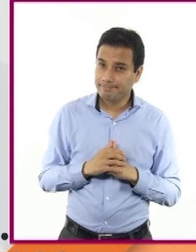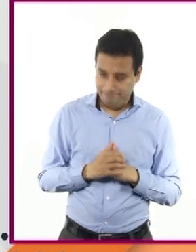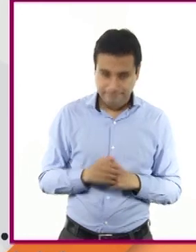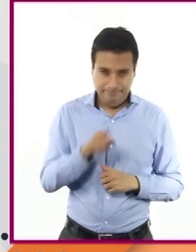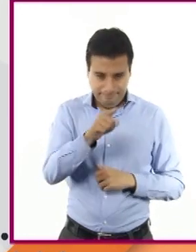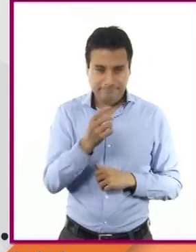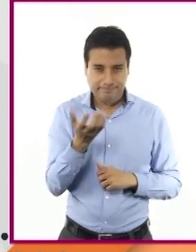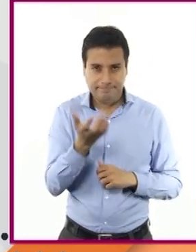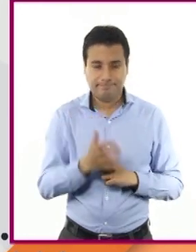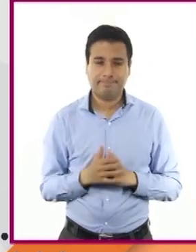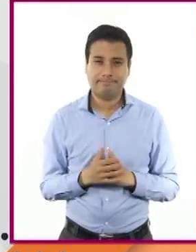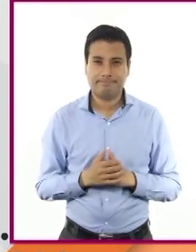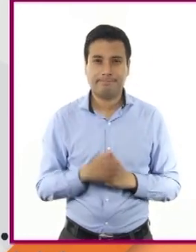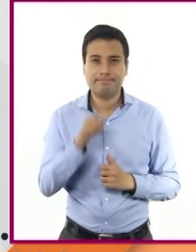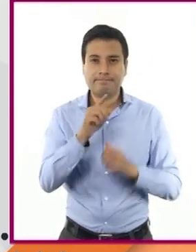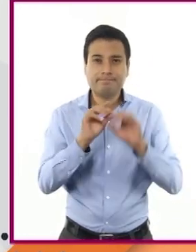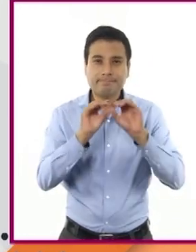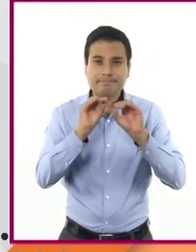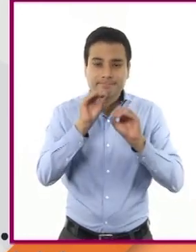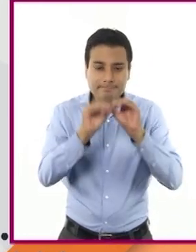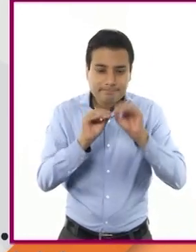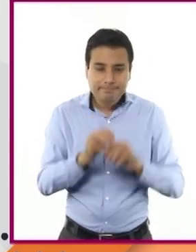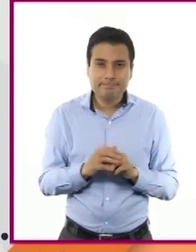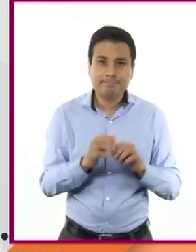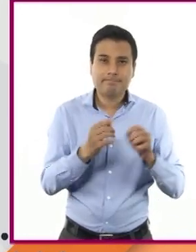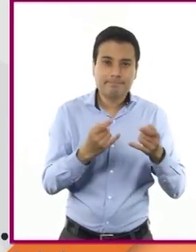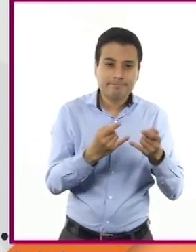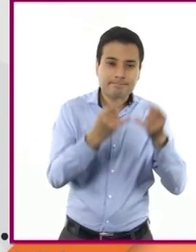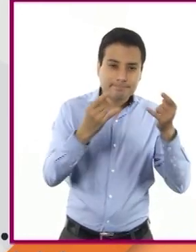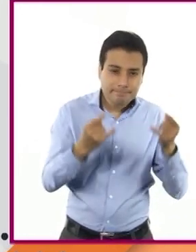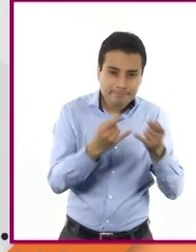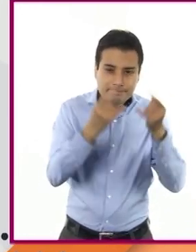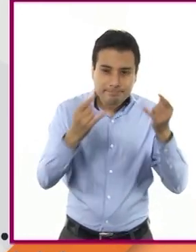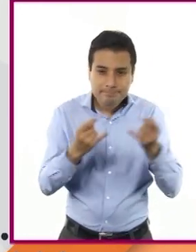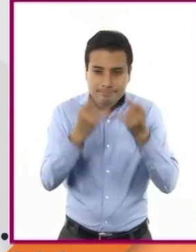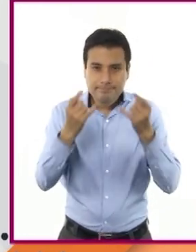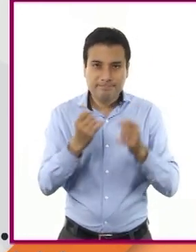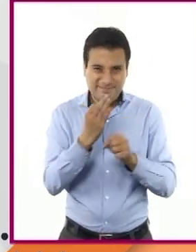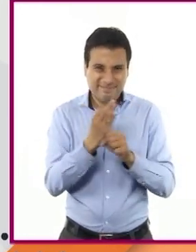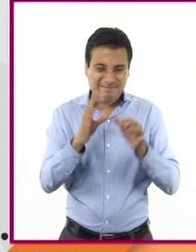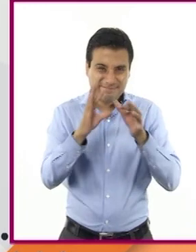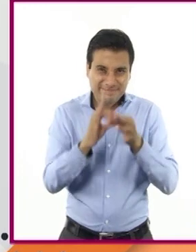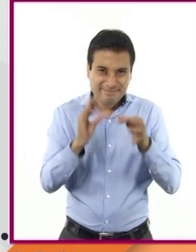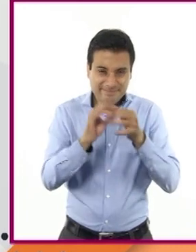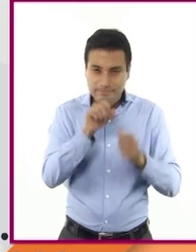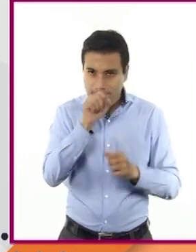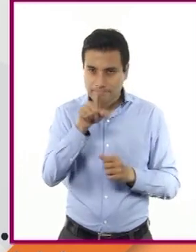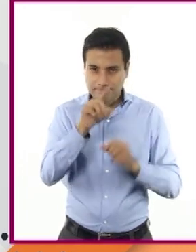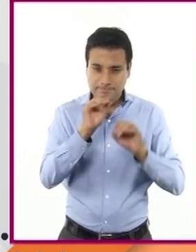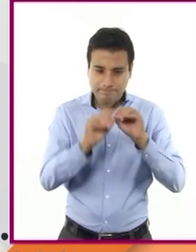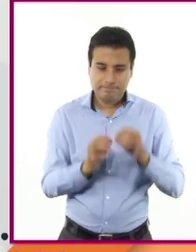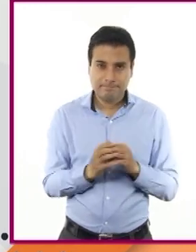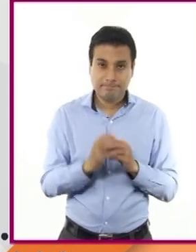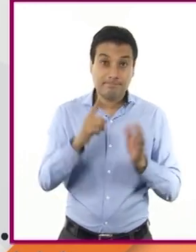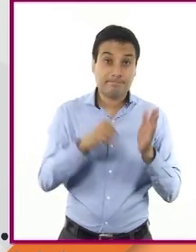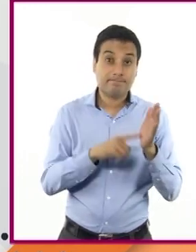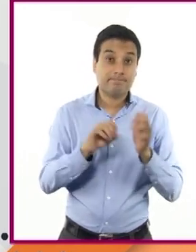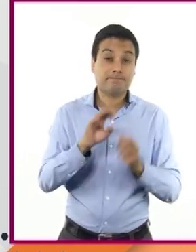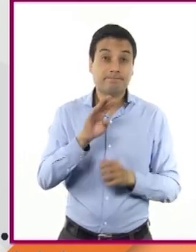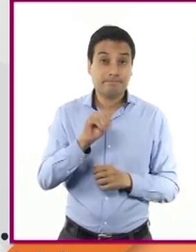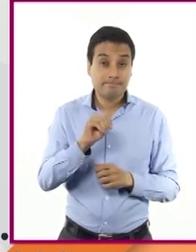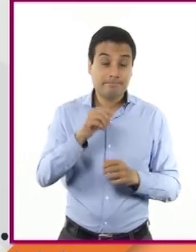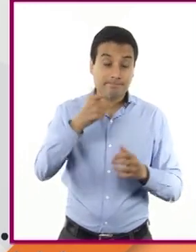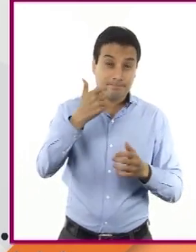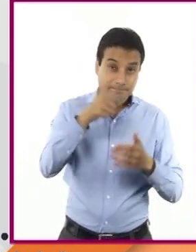pantalla. En él, coloquen los procesos históricos estudiados en la sesión de hoy: la crisis económica de 1929 y